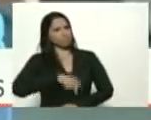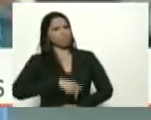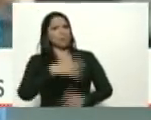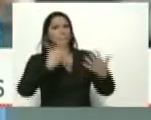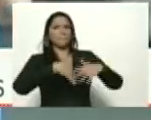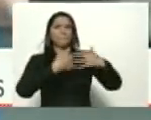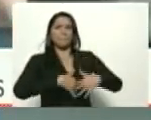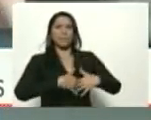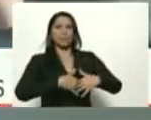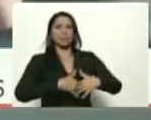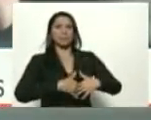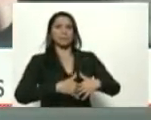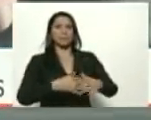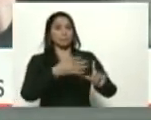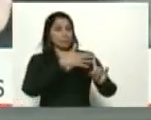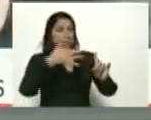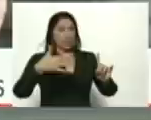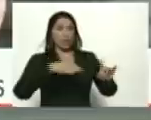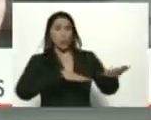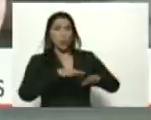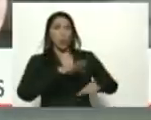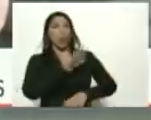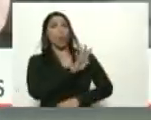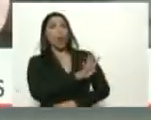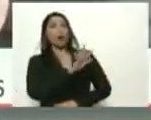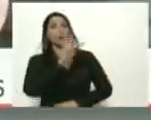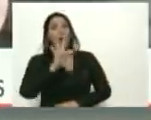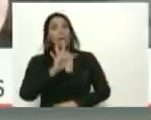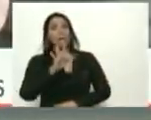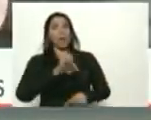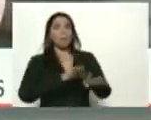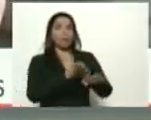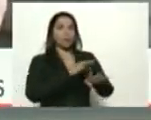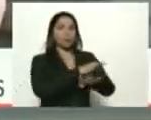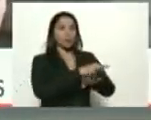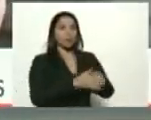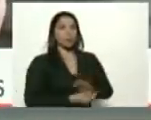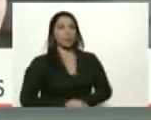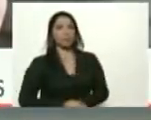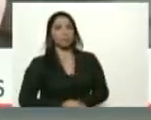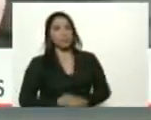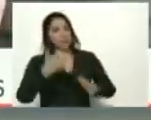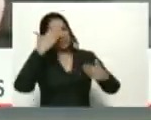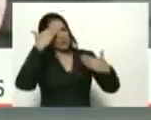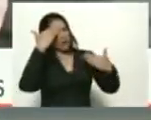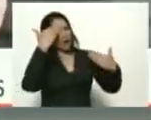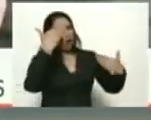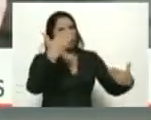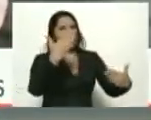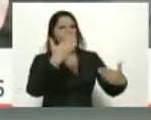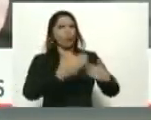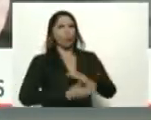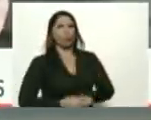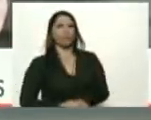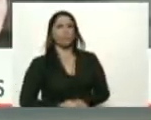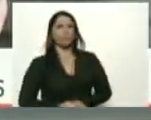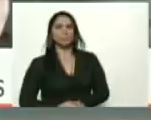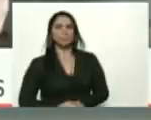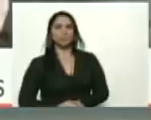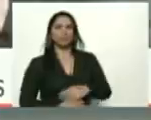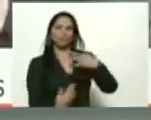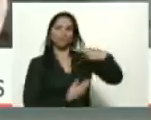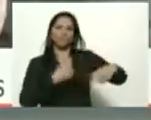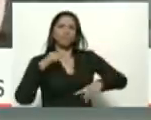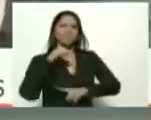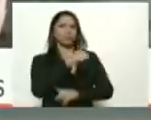planta cereales COGEDE 4F del municipio Ricaurte, estado COGEDE, le enviamos un caluroso y amoroso saludo